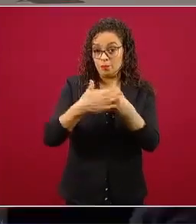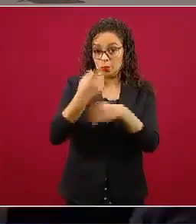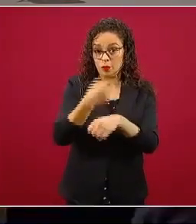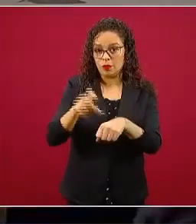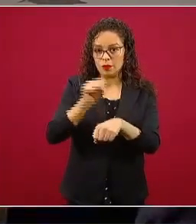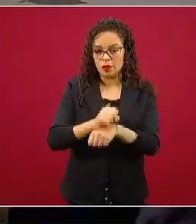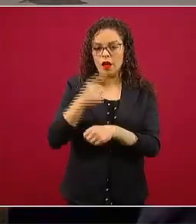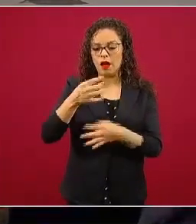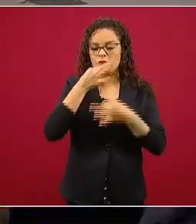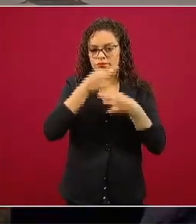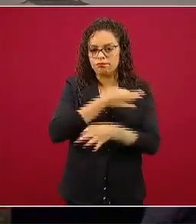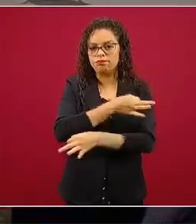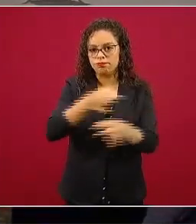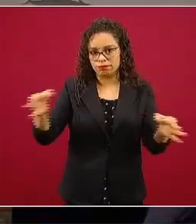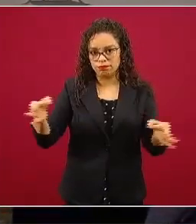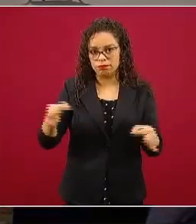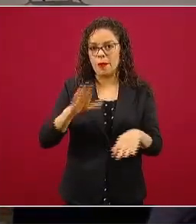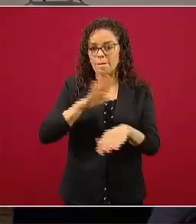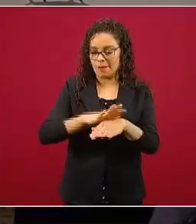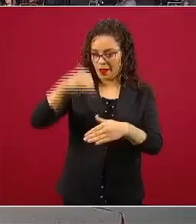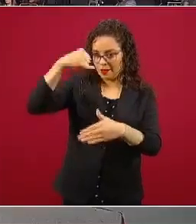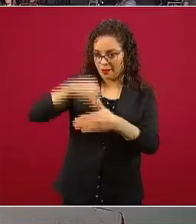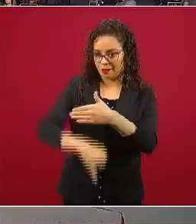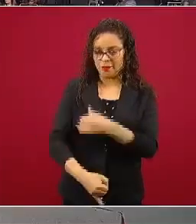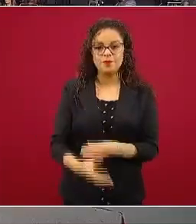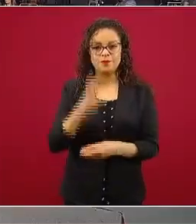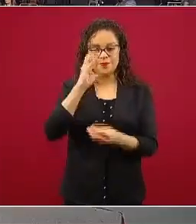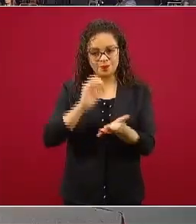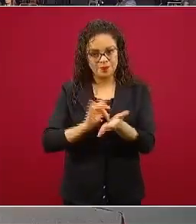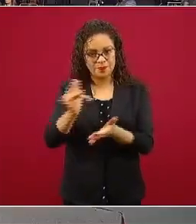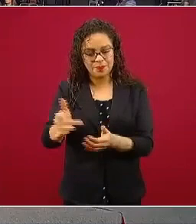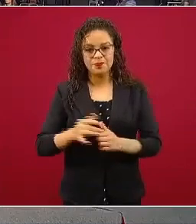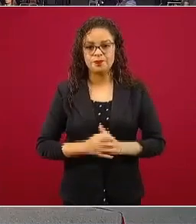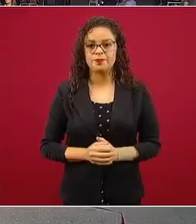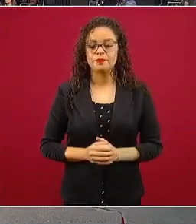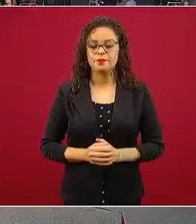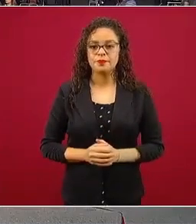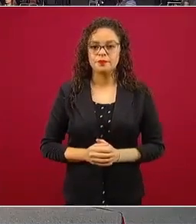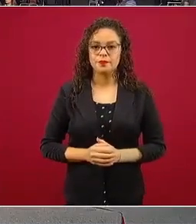con todo detalle. Sí, muchas gracias. ¿Usted, por favor?